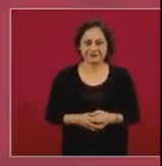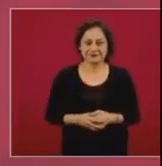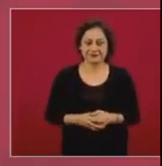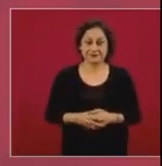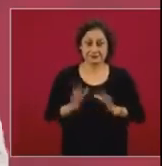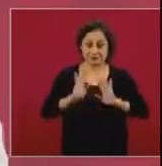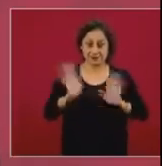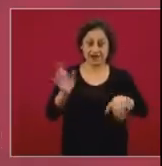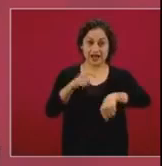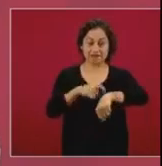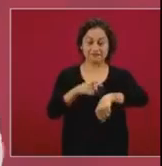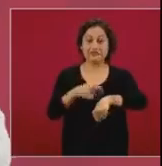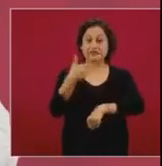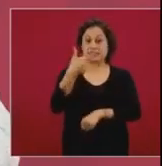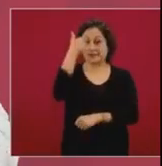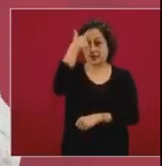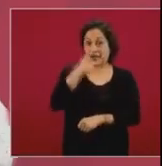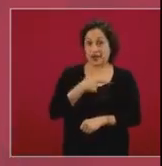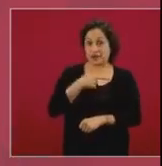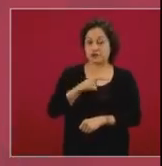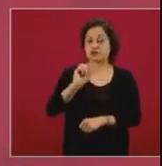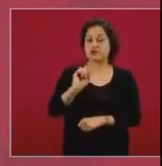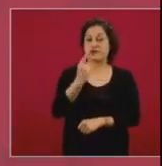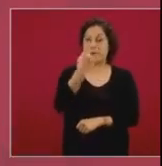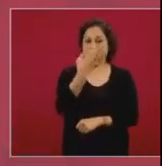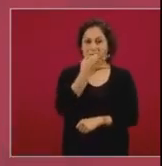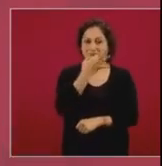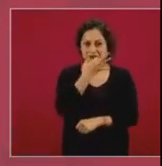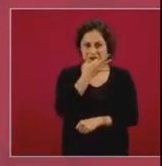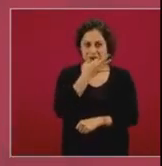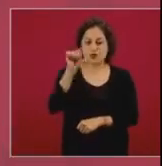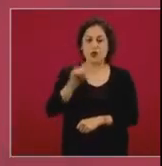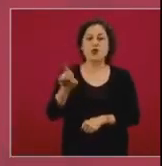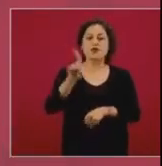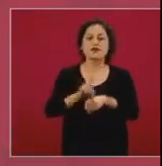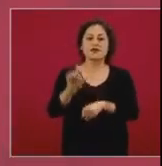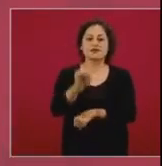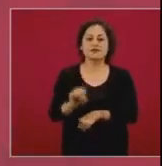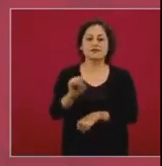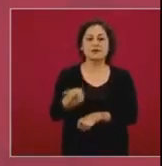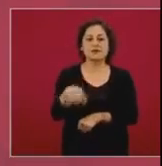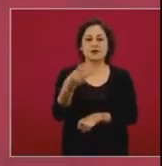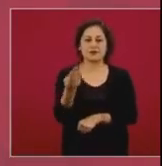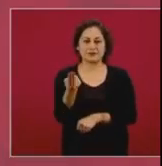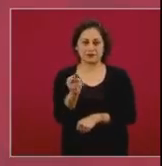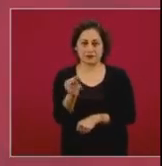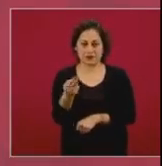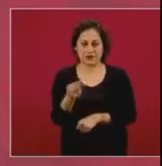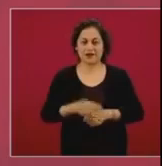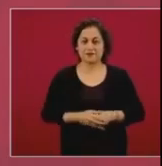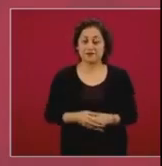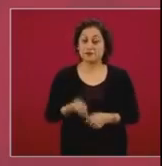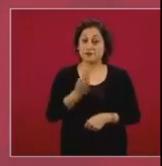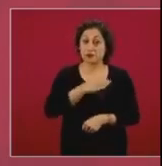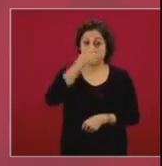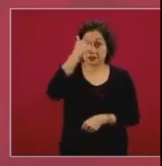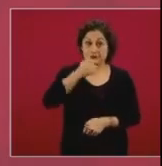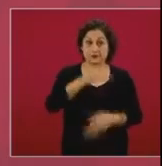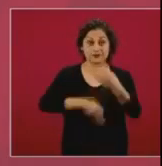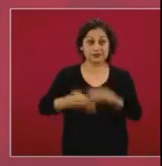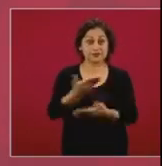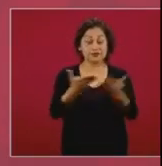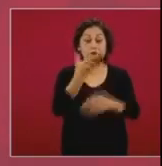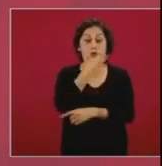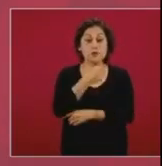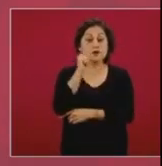las 19:01 del sábado 14 de noviembre. Muy buenas tardes, noches a todas y todos aquí en Palacio